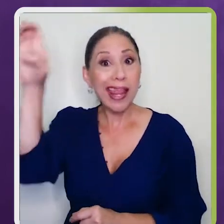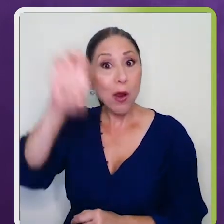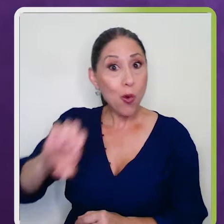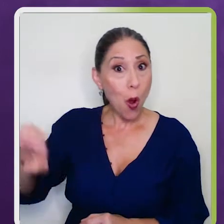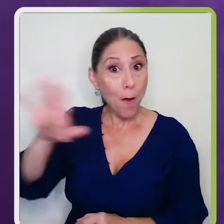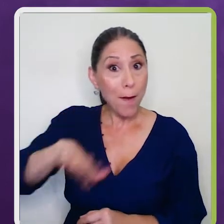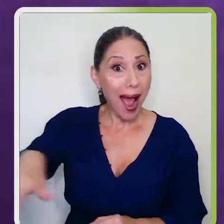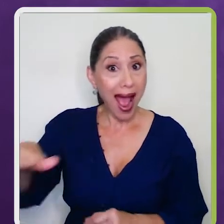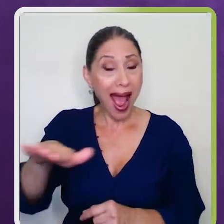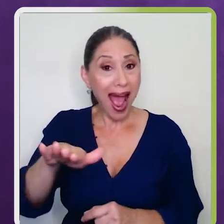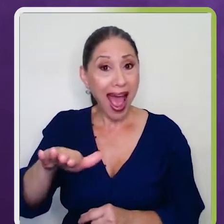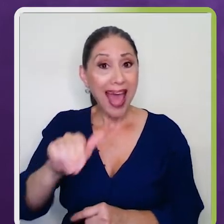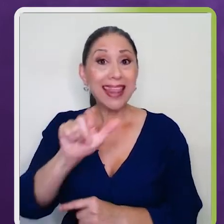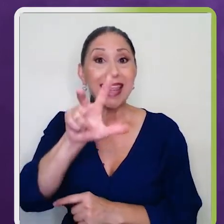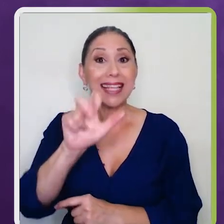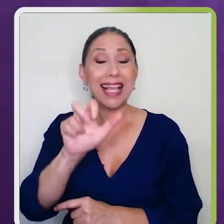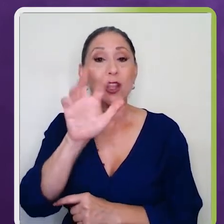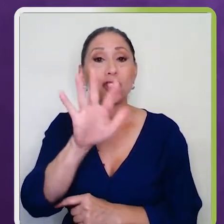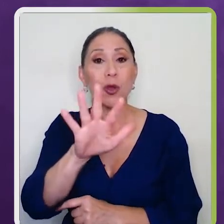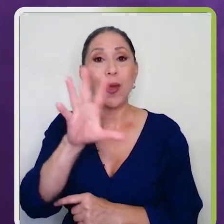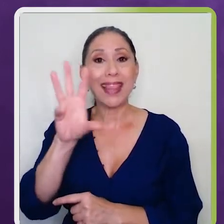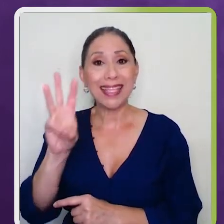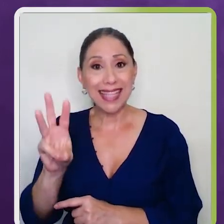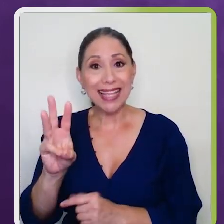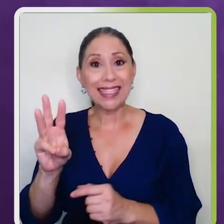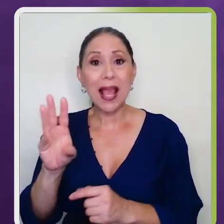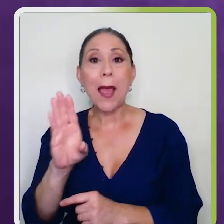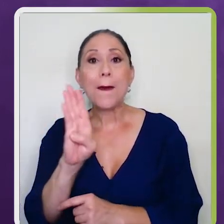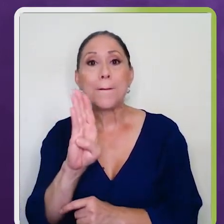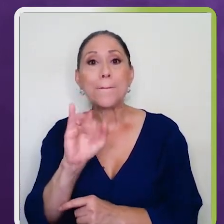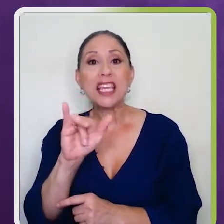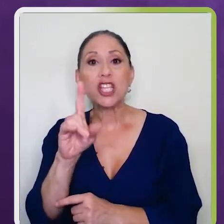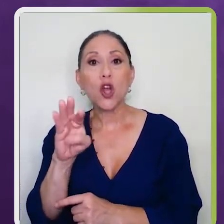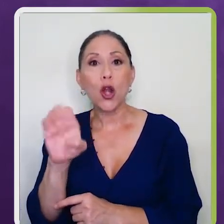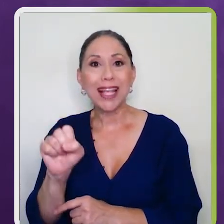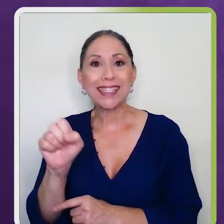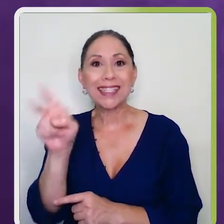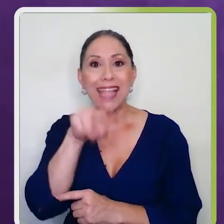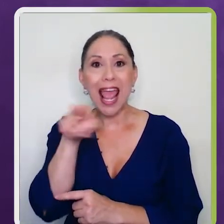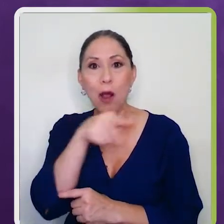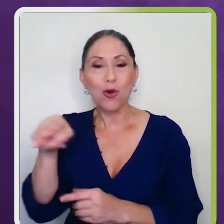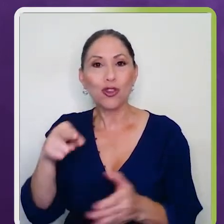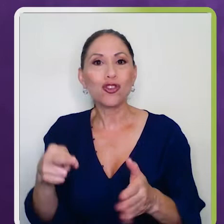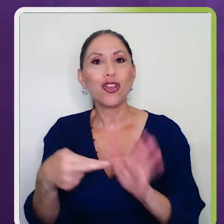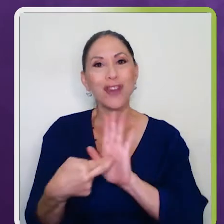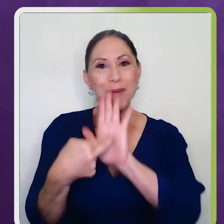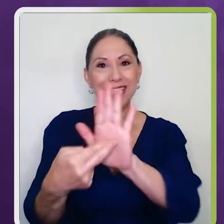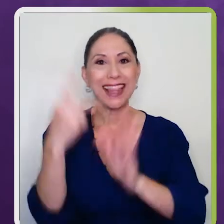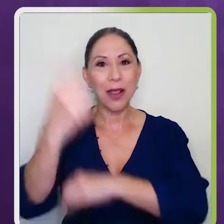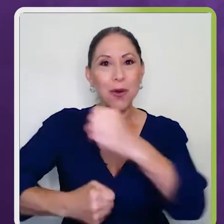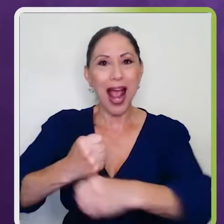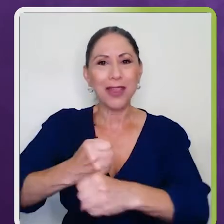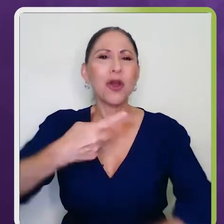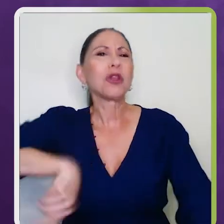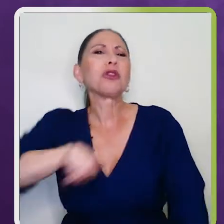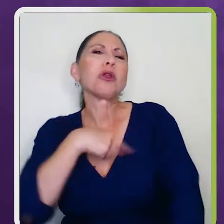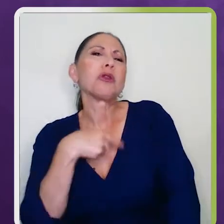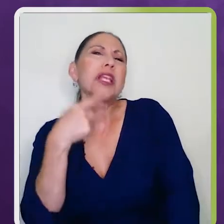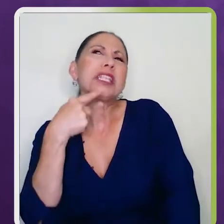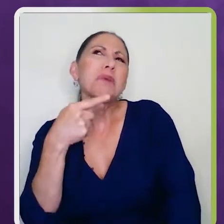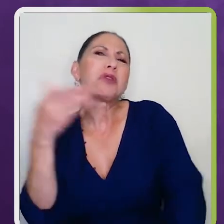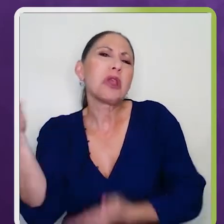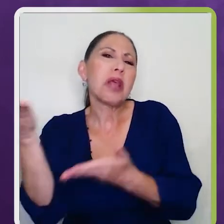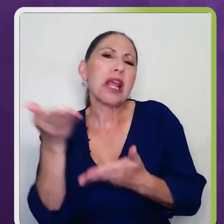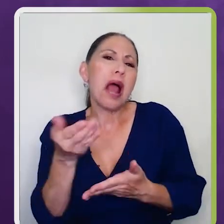son 356 billones de euros lo que representa. Nosotros como empresa decimos, traigámonos un 1% a